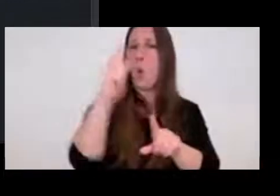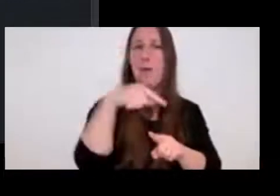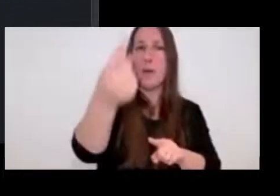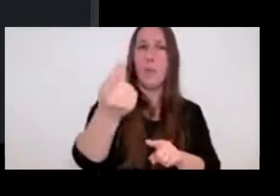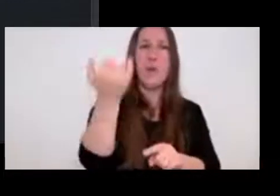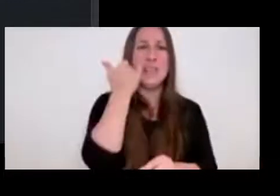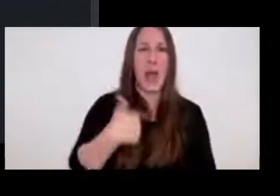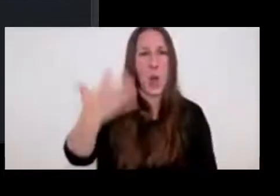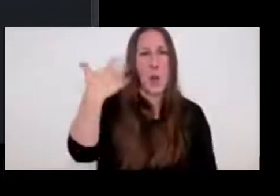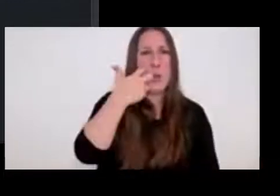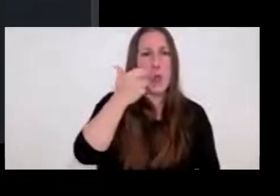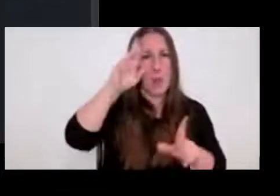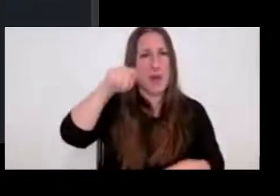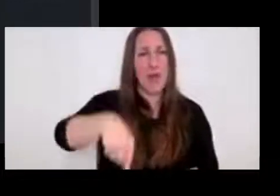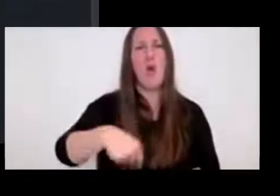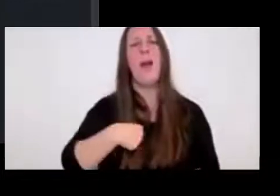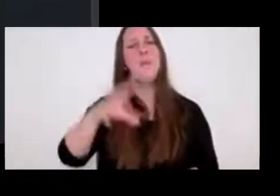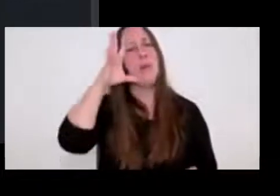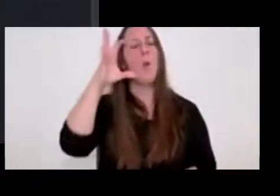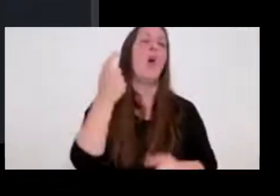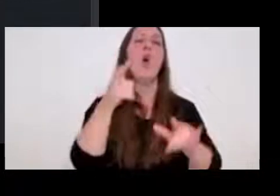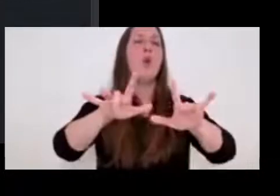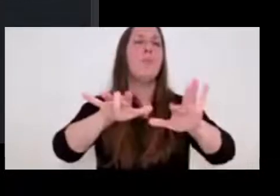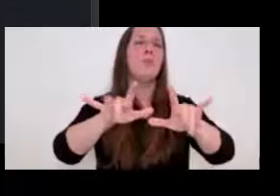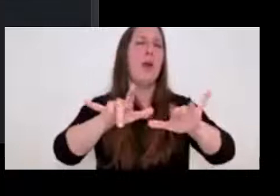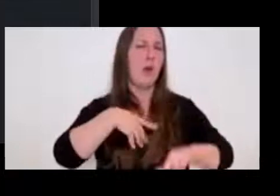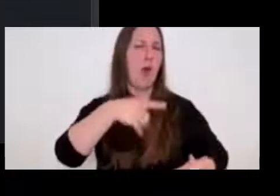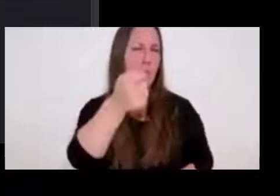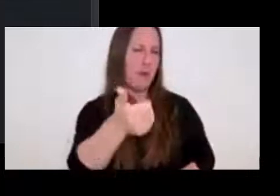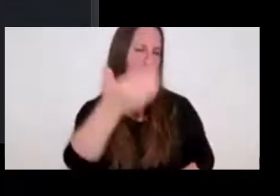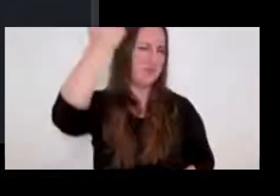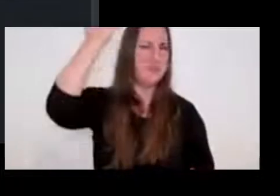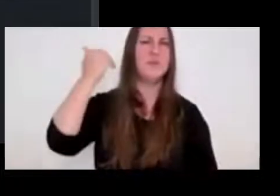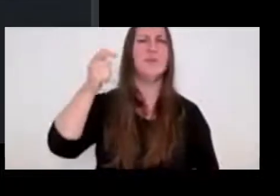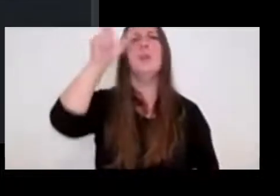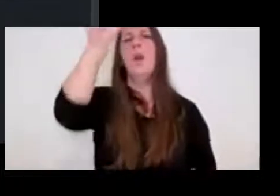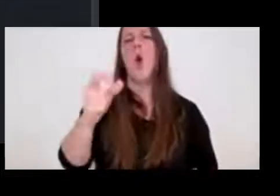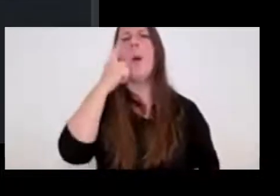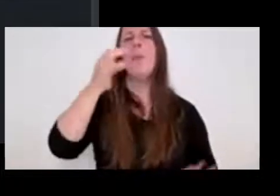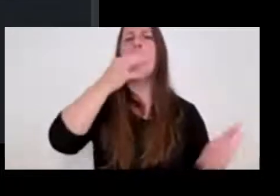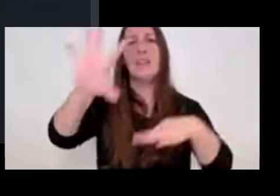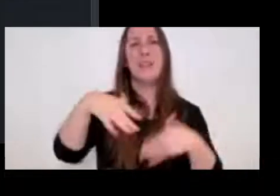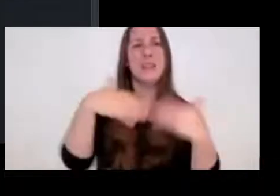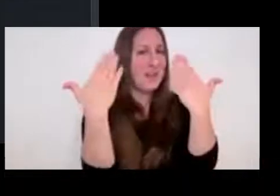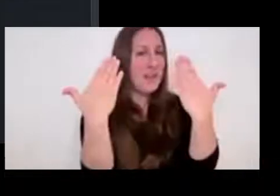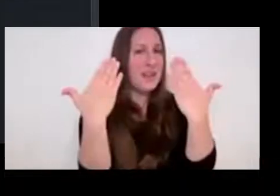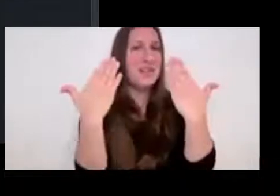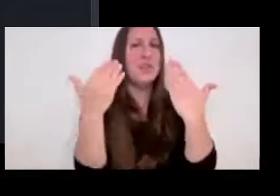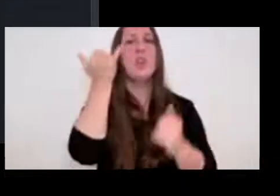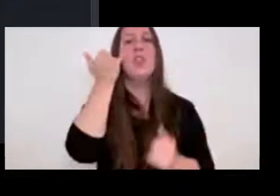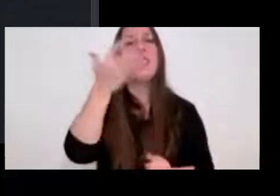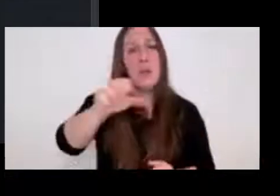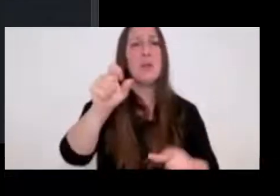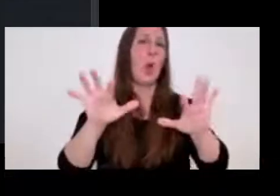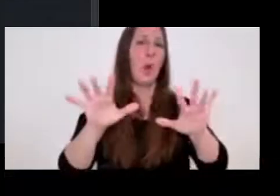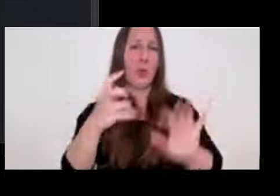acuerdo que un día fui a comprar una computadora y el vendedor, hace muchos años, cuando me la estaba por llevar, me dice, bueno, lo felicito, se lleva una máquina obsoleta, me dice.